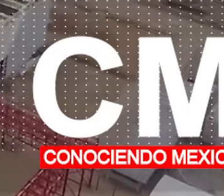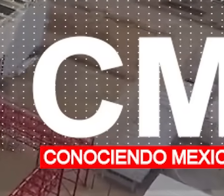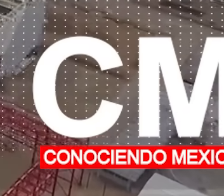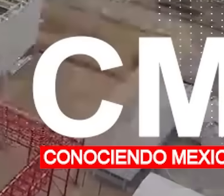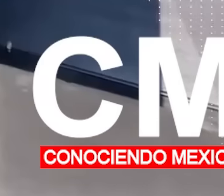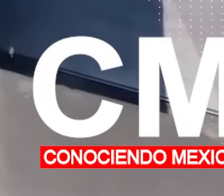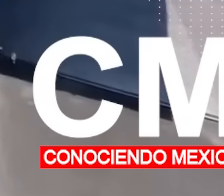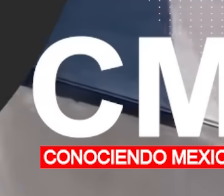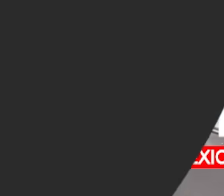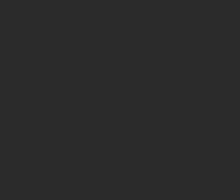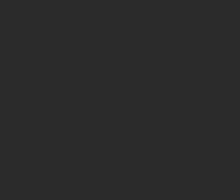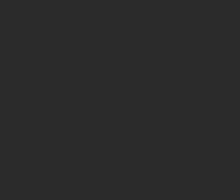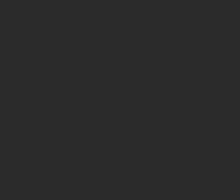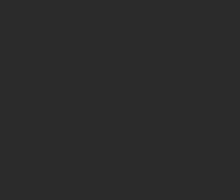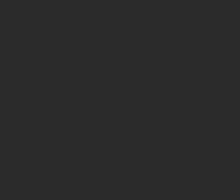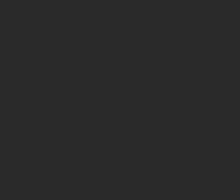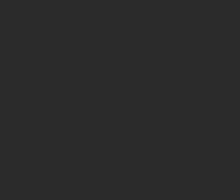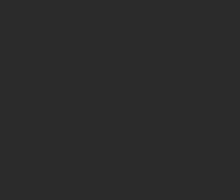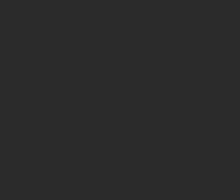para Yucatán.